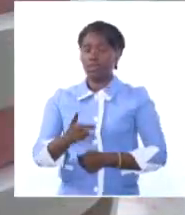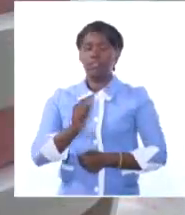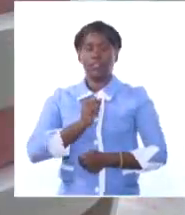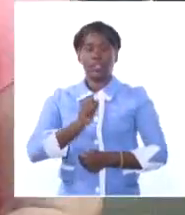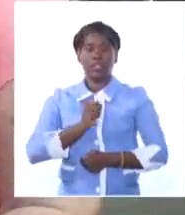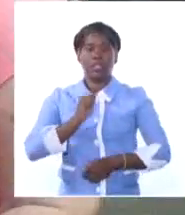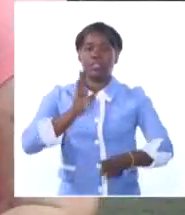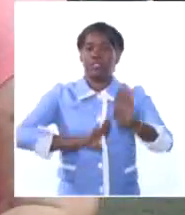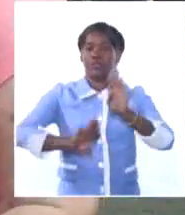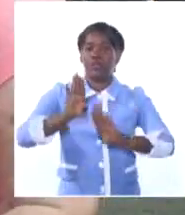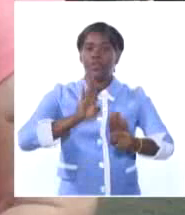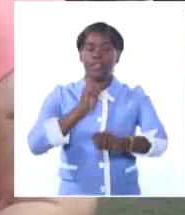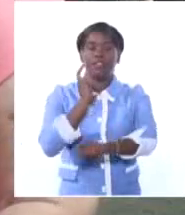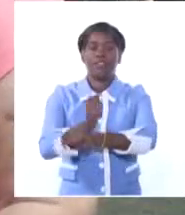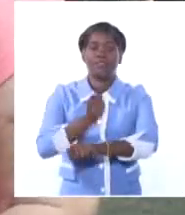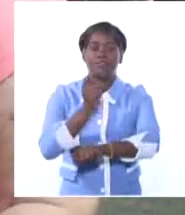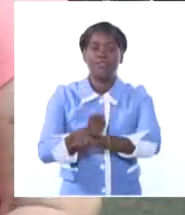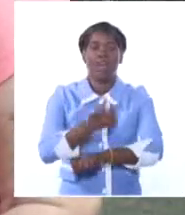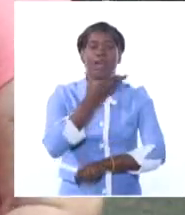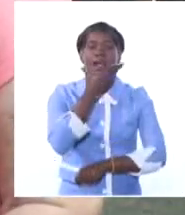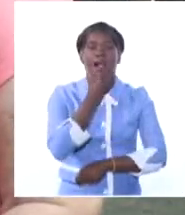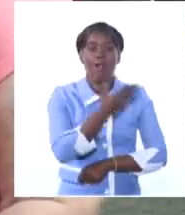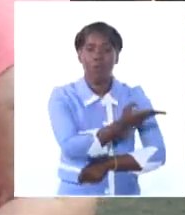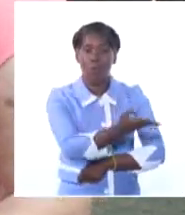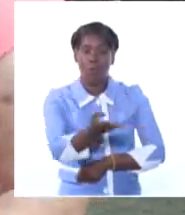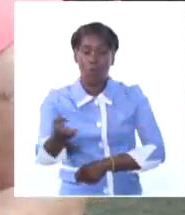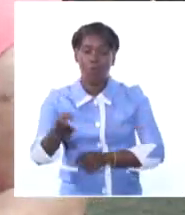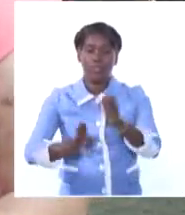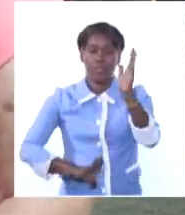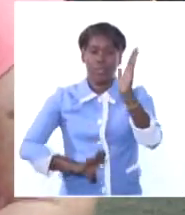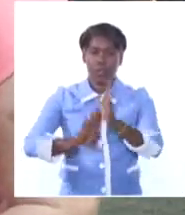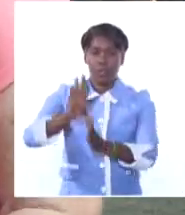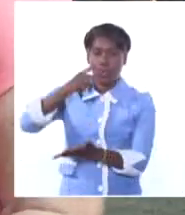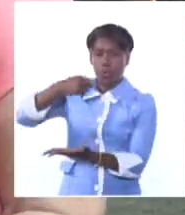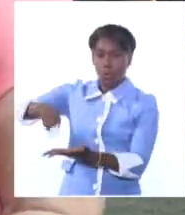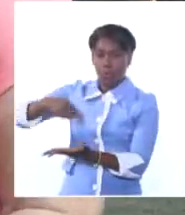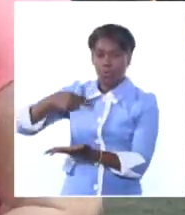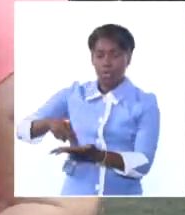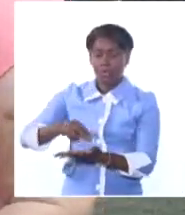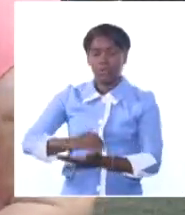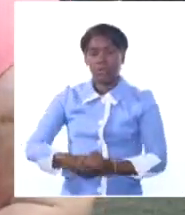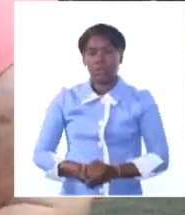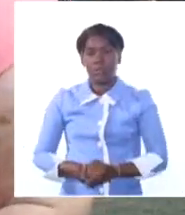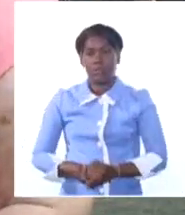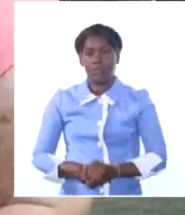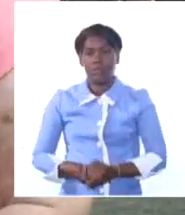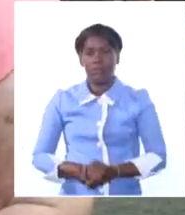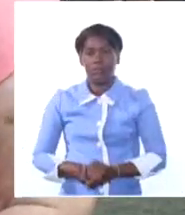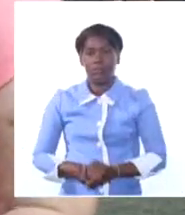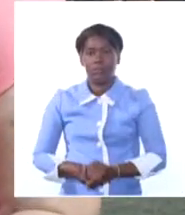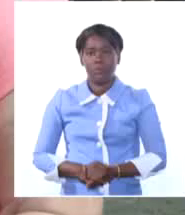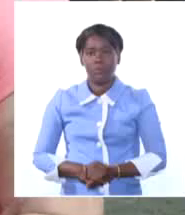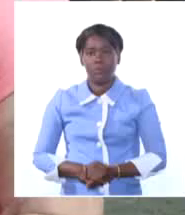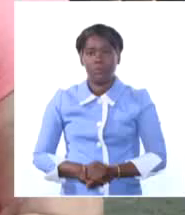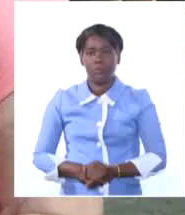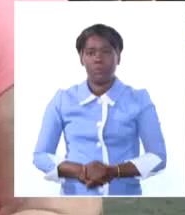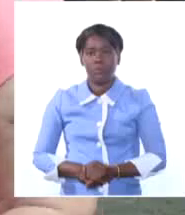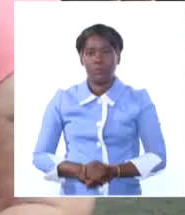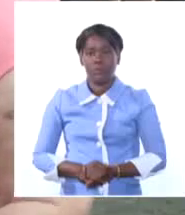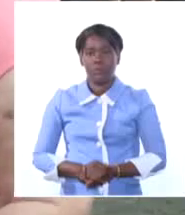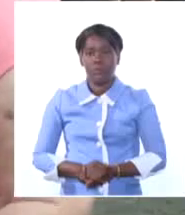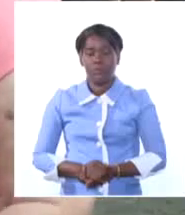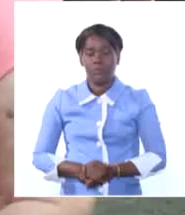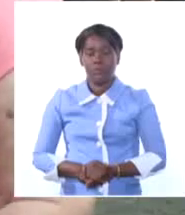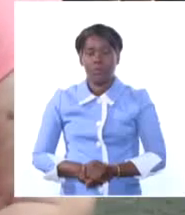camino y principios aprendidos en su familia, unida por el amor. Ellos se quisieron